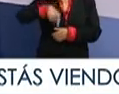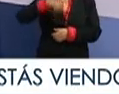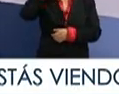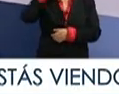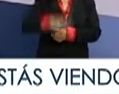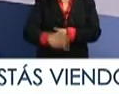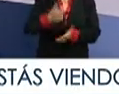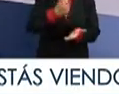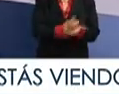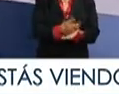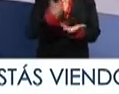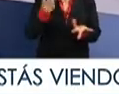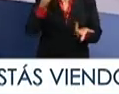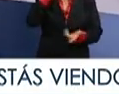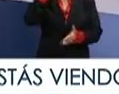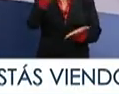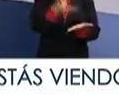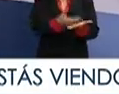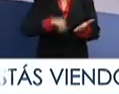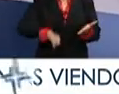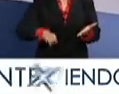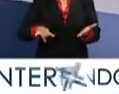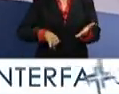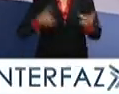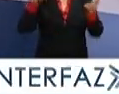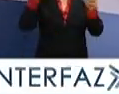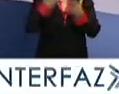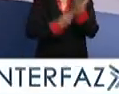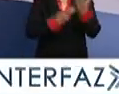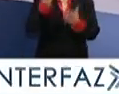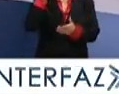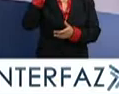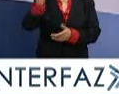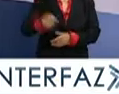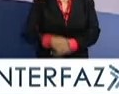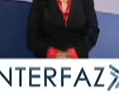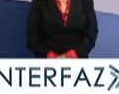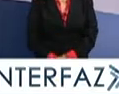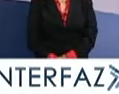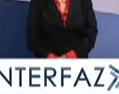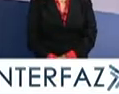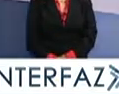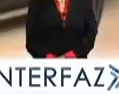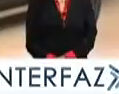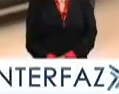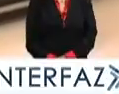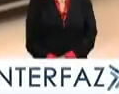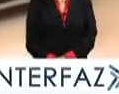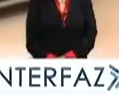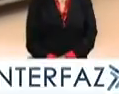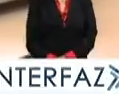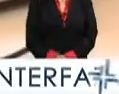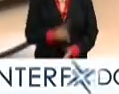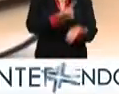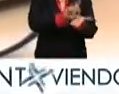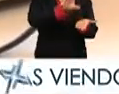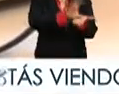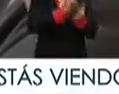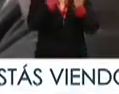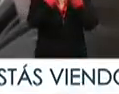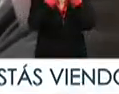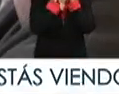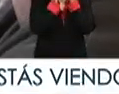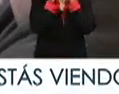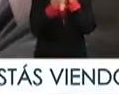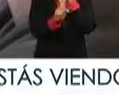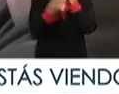la Ciudad de México está proponiendo un interesante programa. Veamos de qué se trata. La discapacidad visual